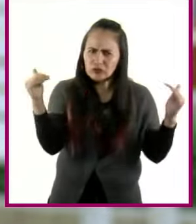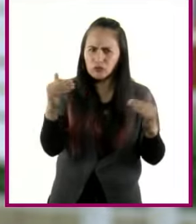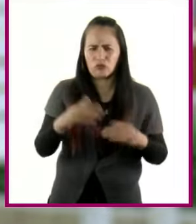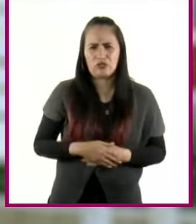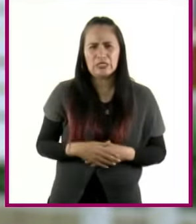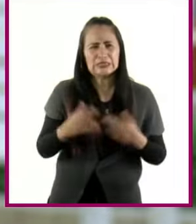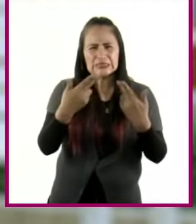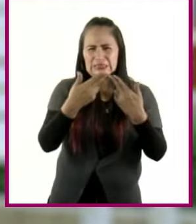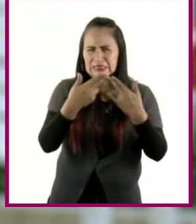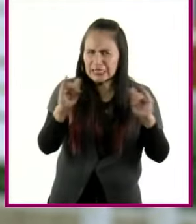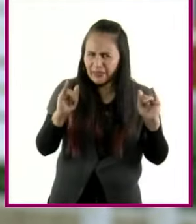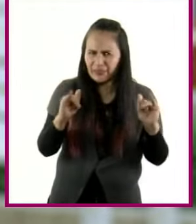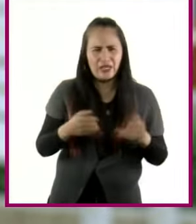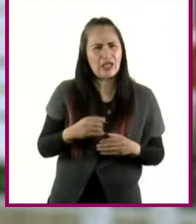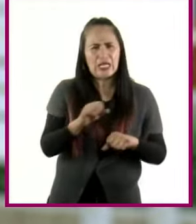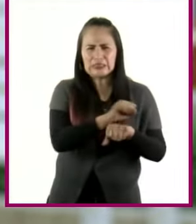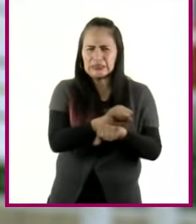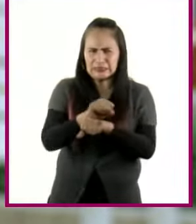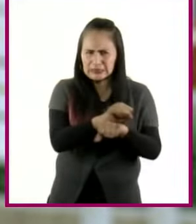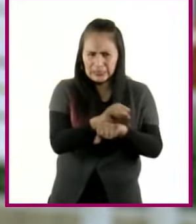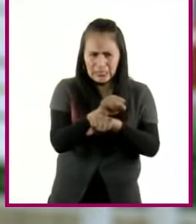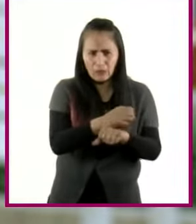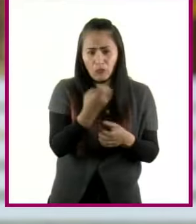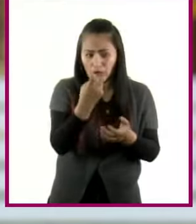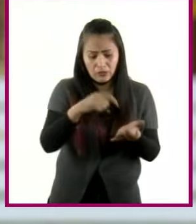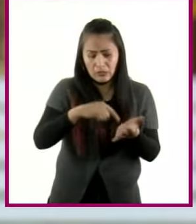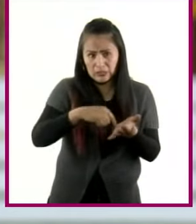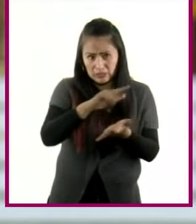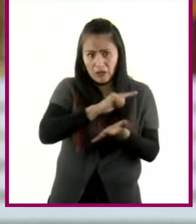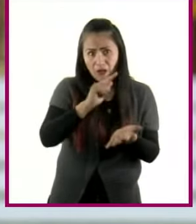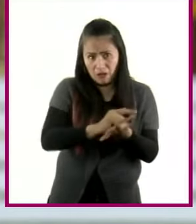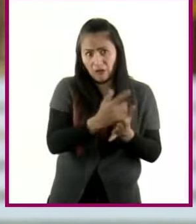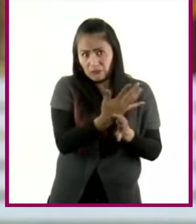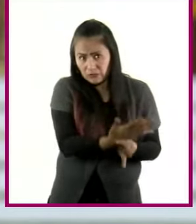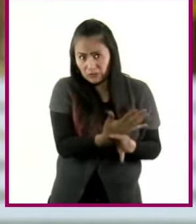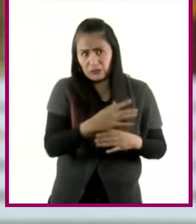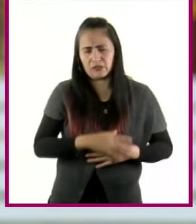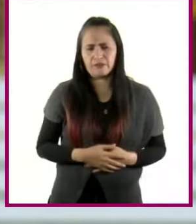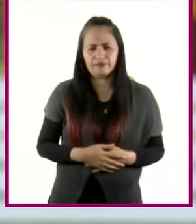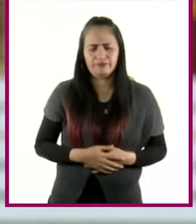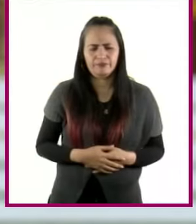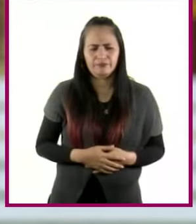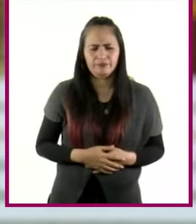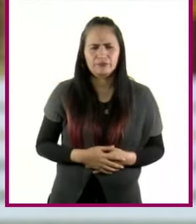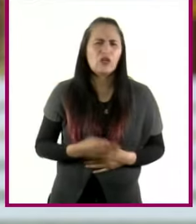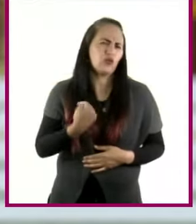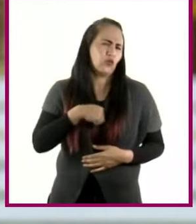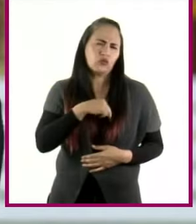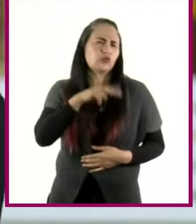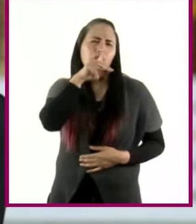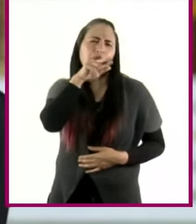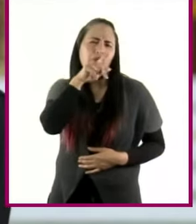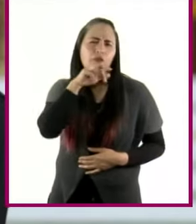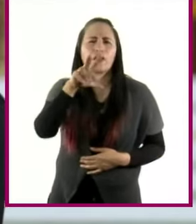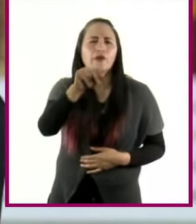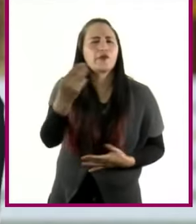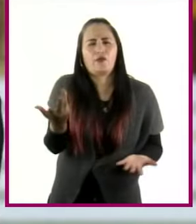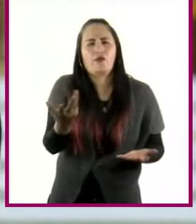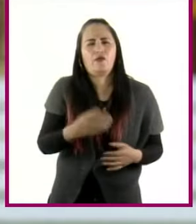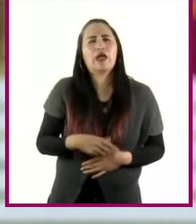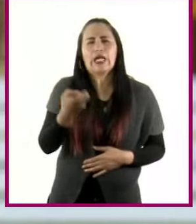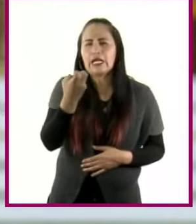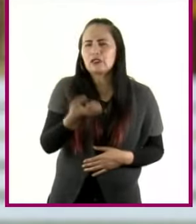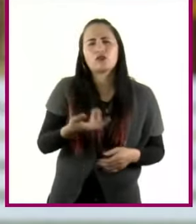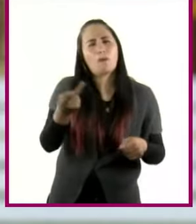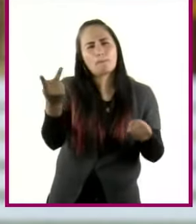ser esclavo. O al menos, eso es lo que dicen las leyes. Entonces no deberíamos preocuparnos. ¿Ya ves cómo son cosas que ya